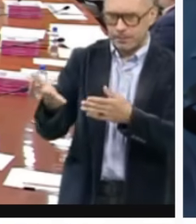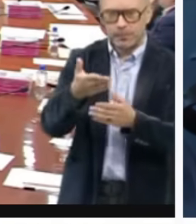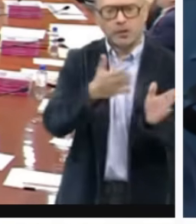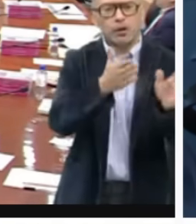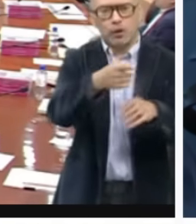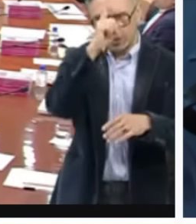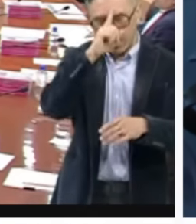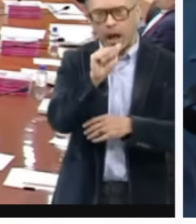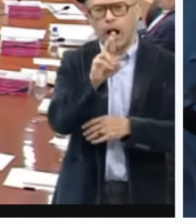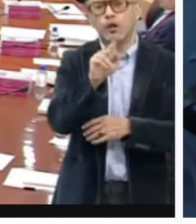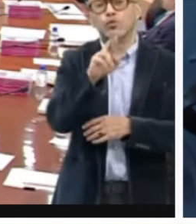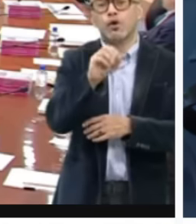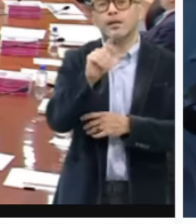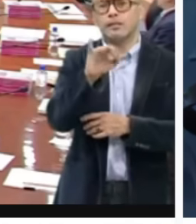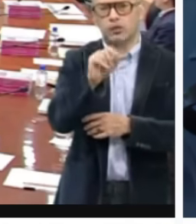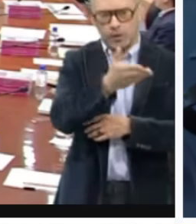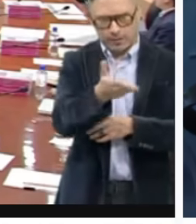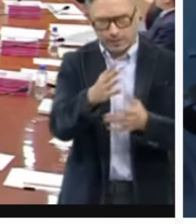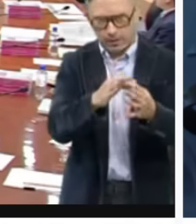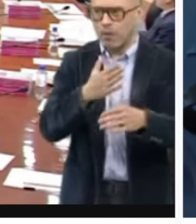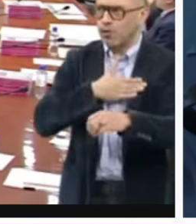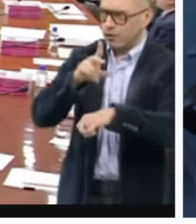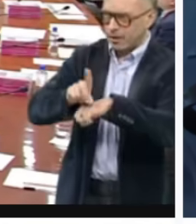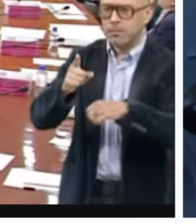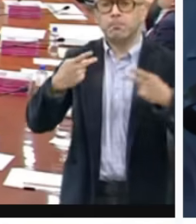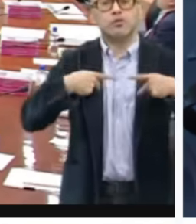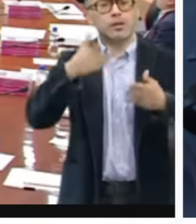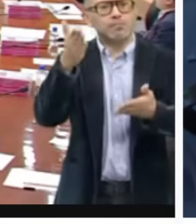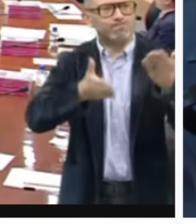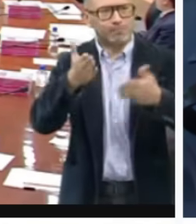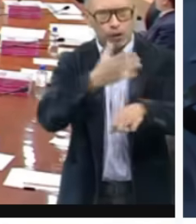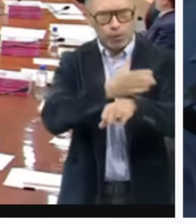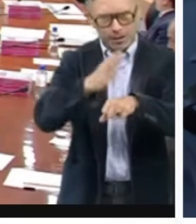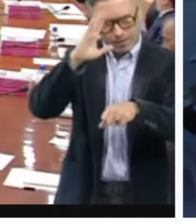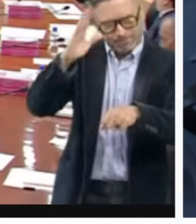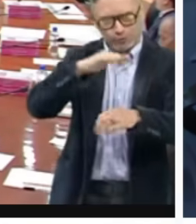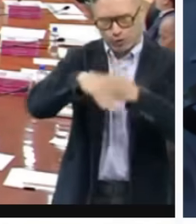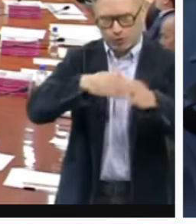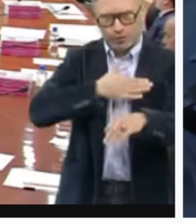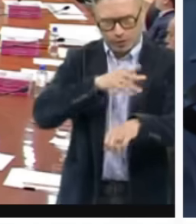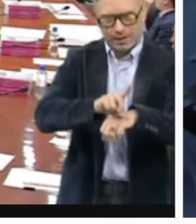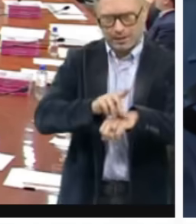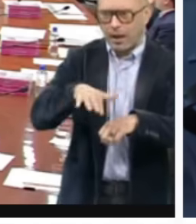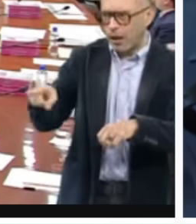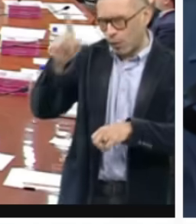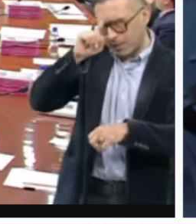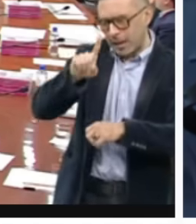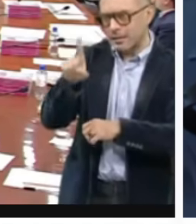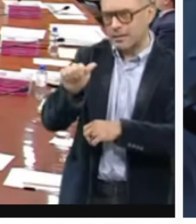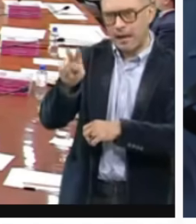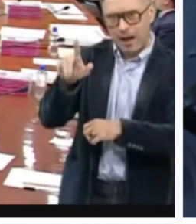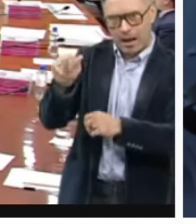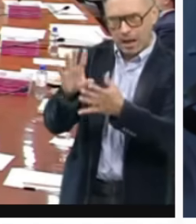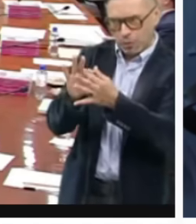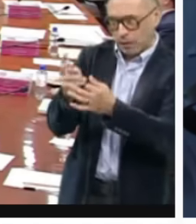Muchas gracias, consejera presidenta. Buenos días a todas y todos los que nos acompañan. Nada más para coincidir con la observación que está haciendo la consejera Zavala, me parece que en efecto no